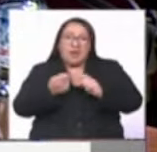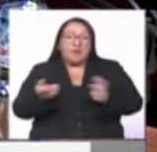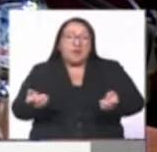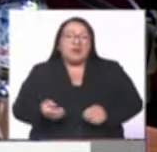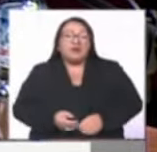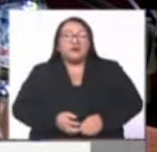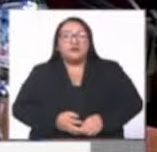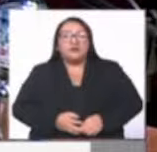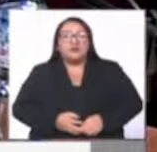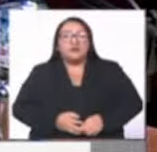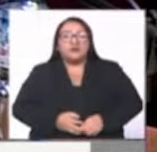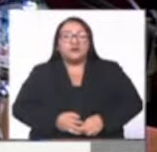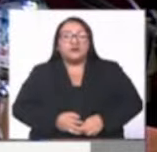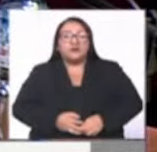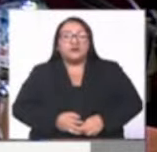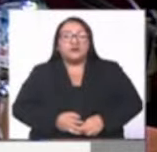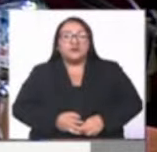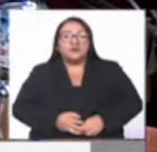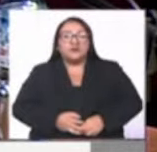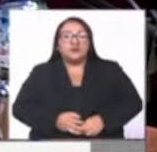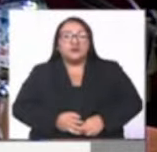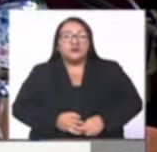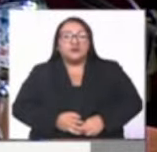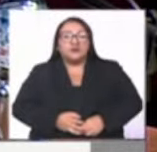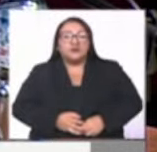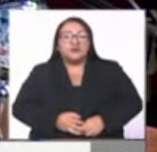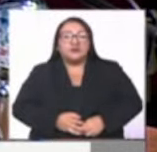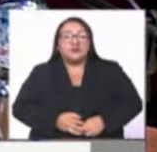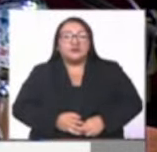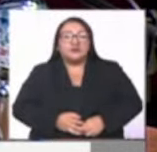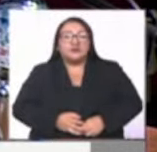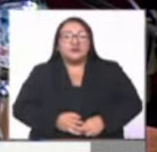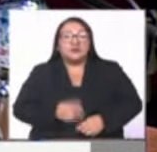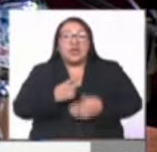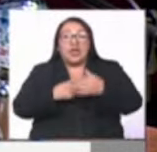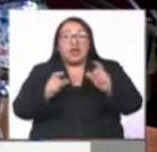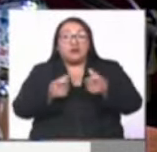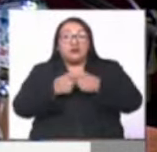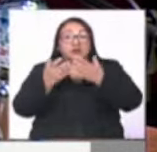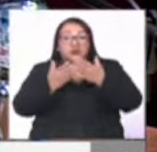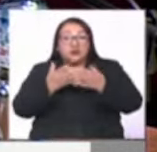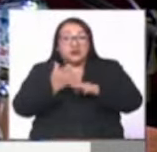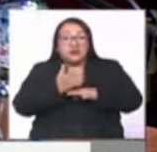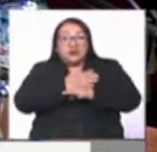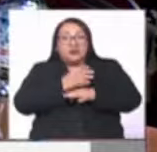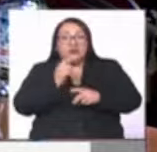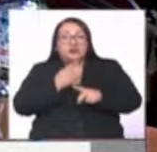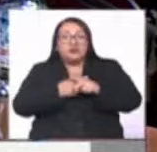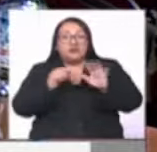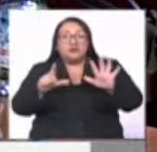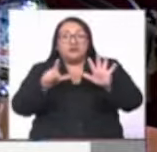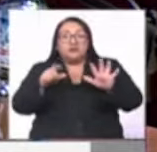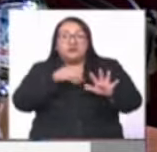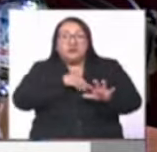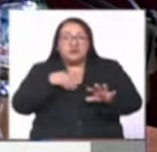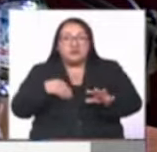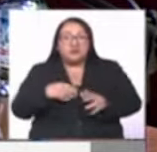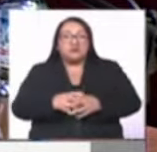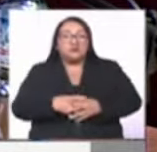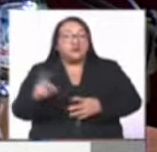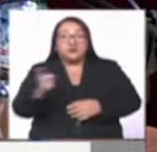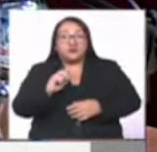opinión discrepante respecto a lo que estamos postulando la comisión estuvo integrada por siete integrantes